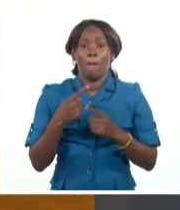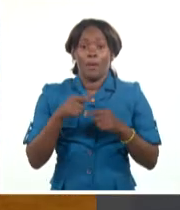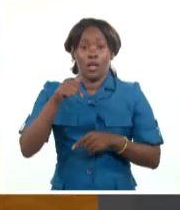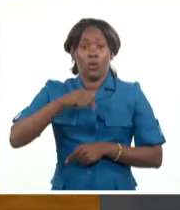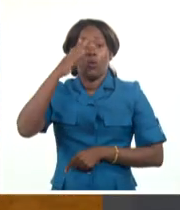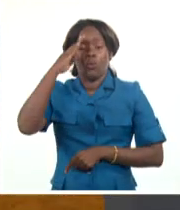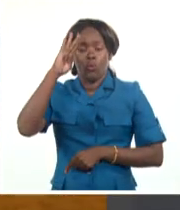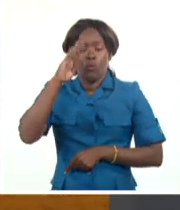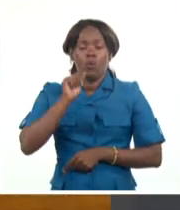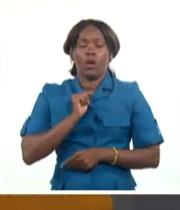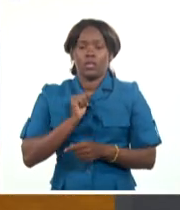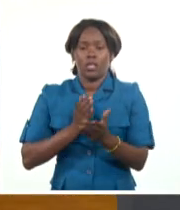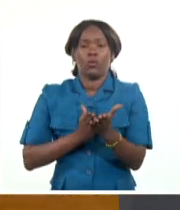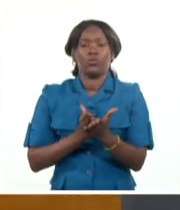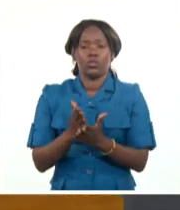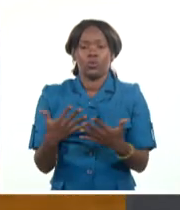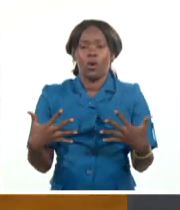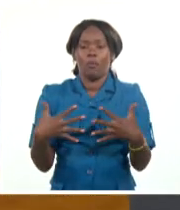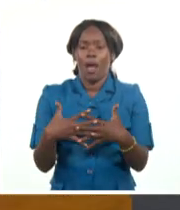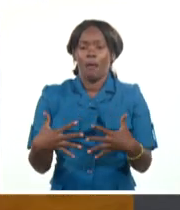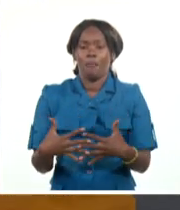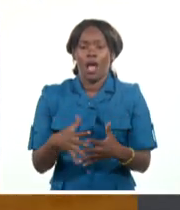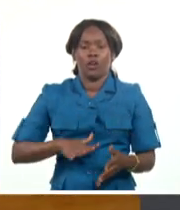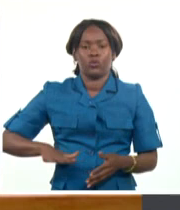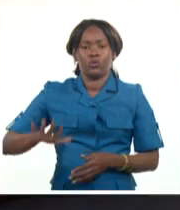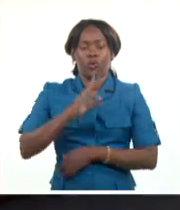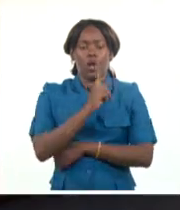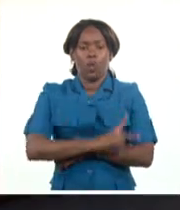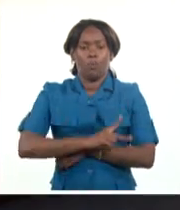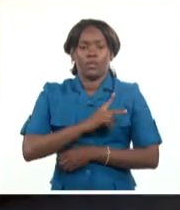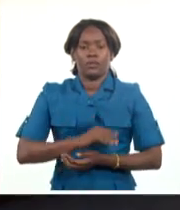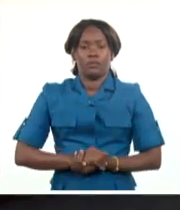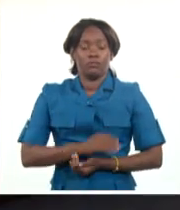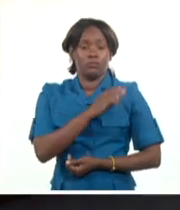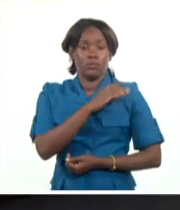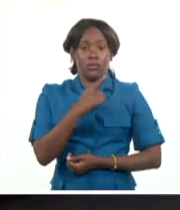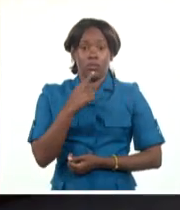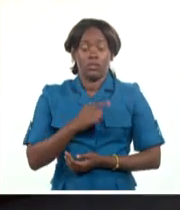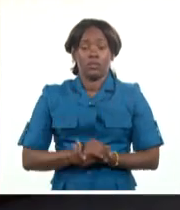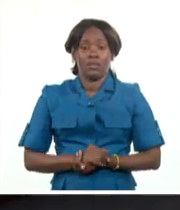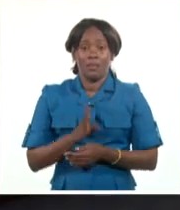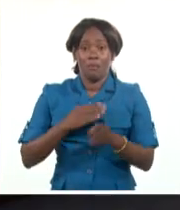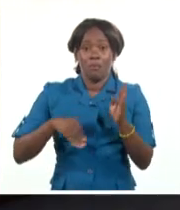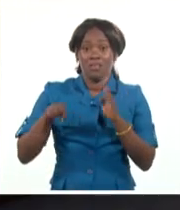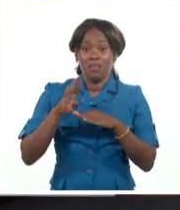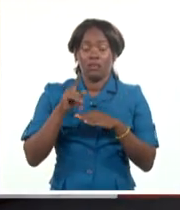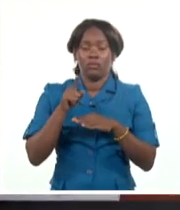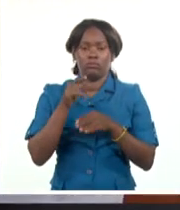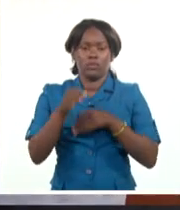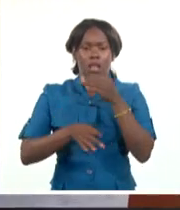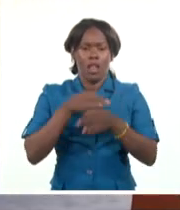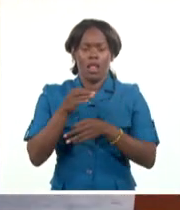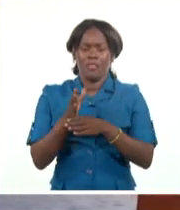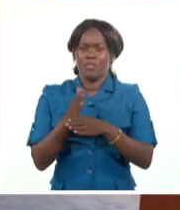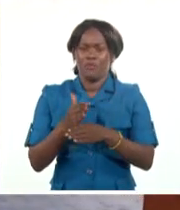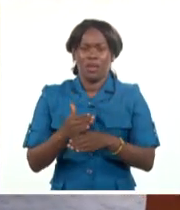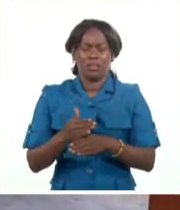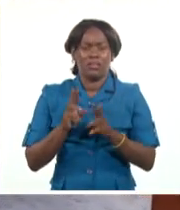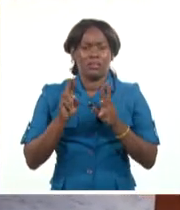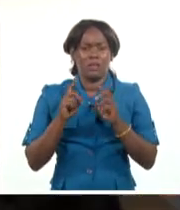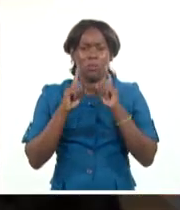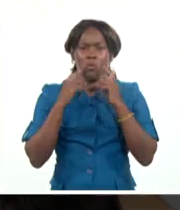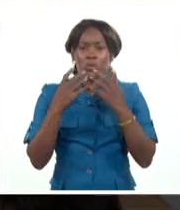su presidencia pro tempore en 2023. El canciller añadió que el encuentro ministerial tiene en su agenda diversos esos temas de crucial